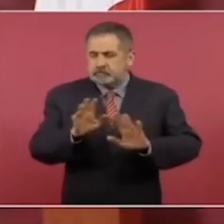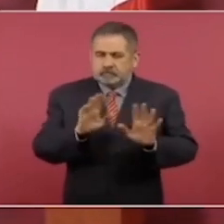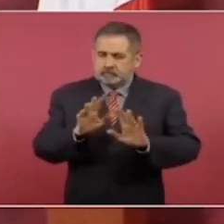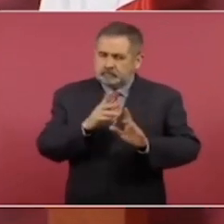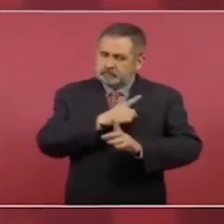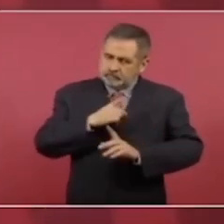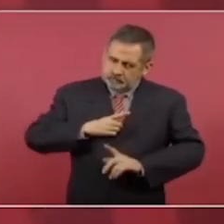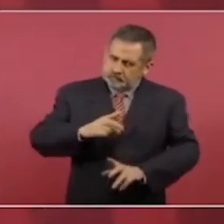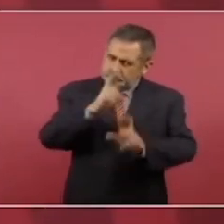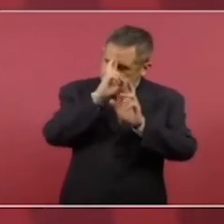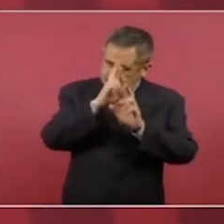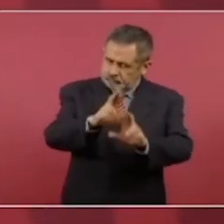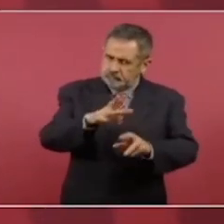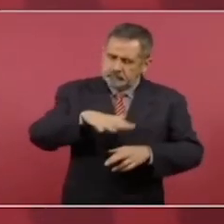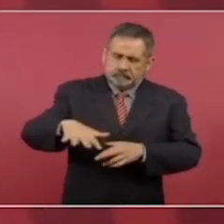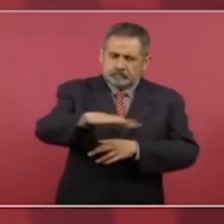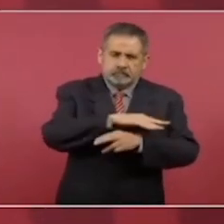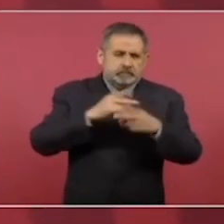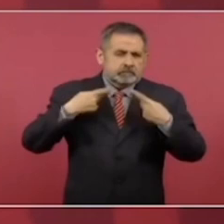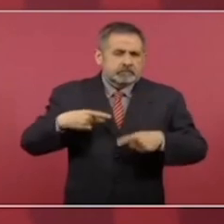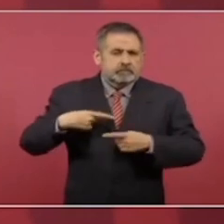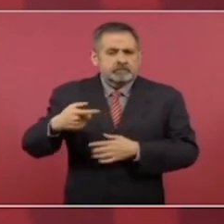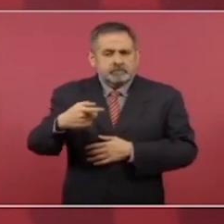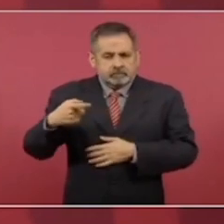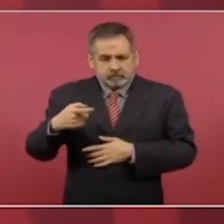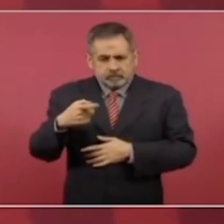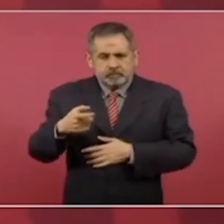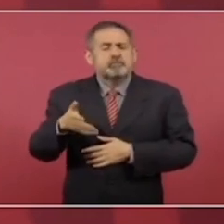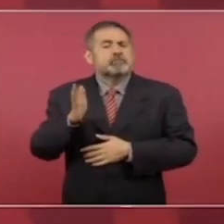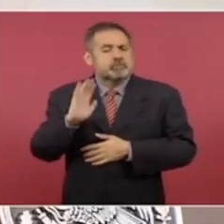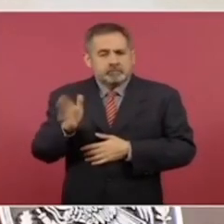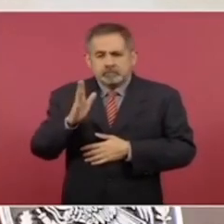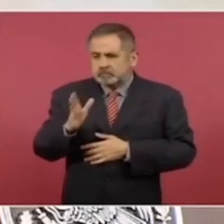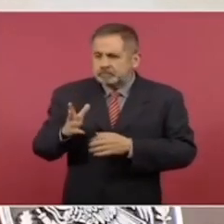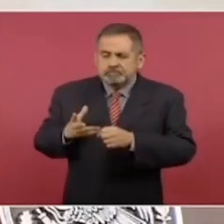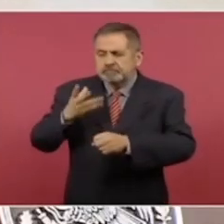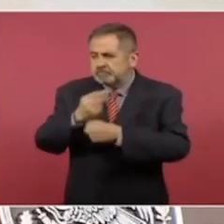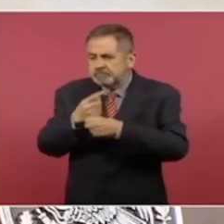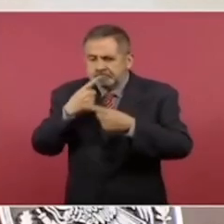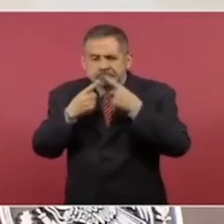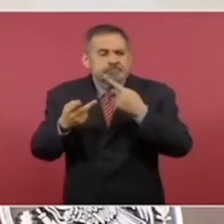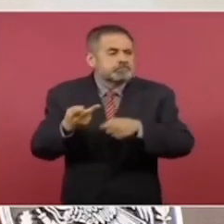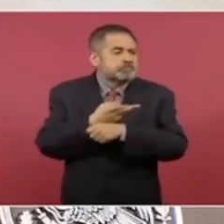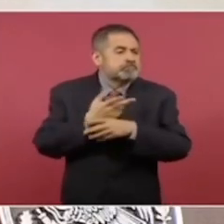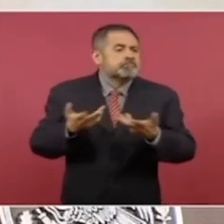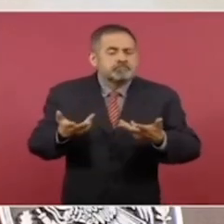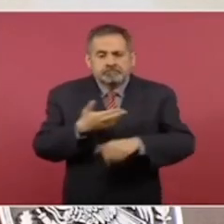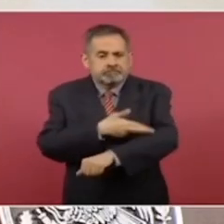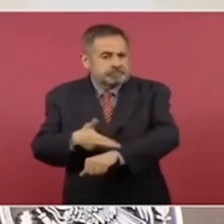esa forma. Entonces ya están tomando las